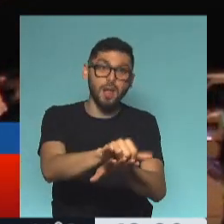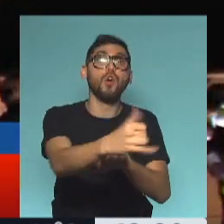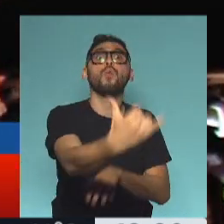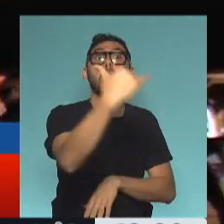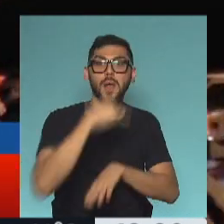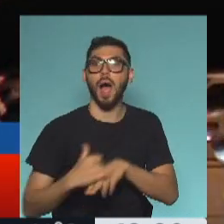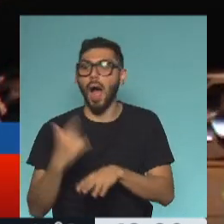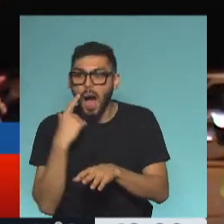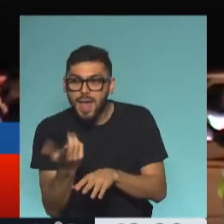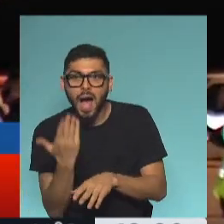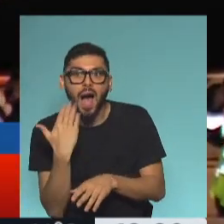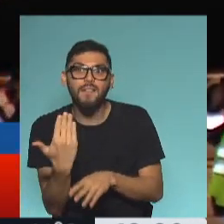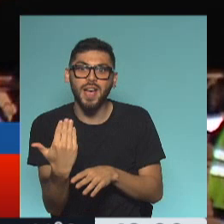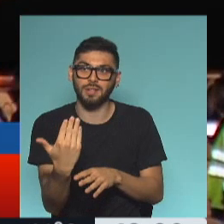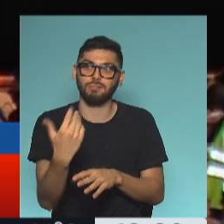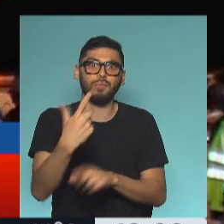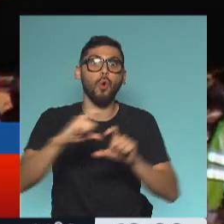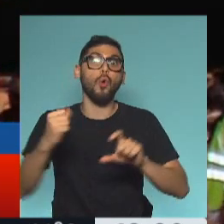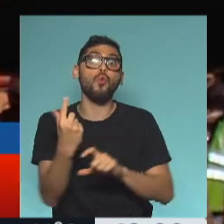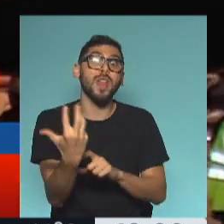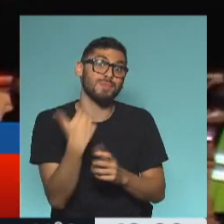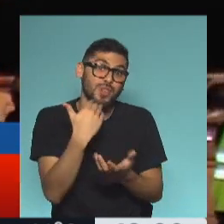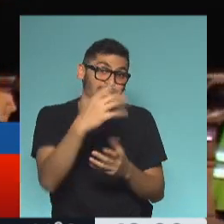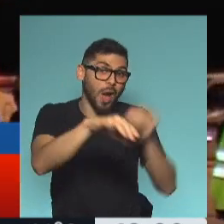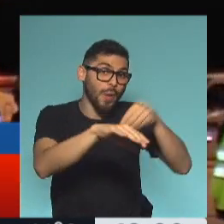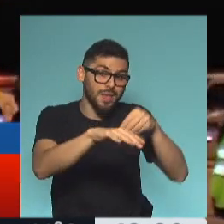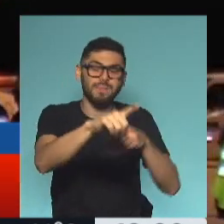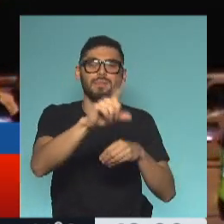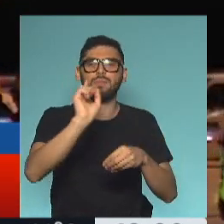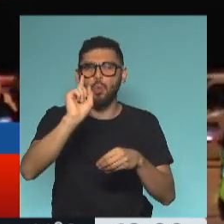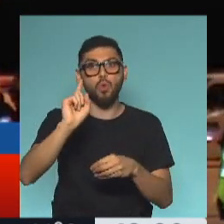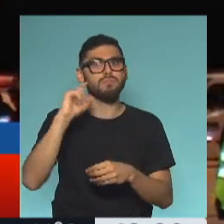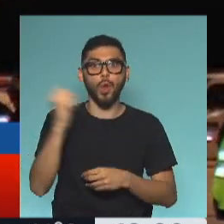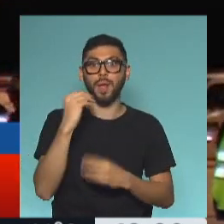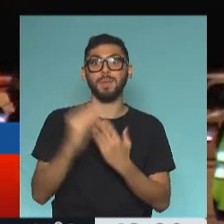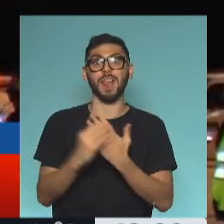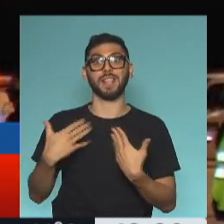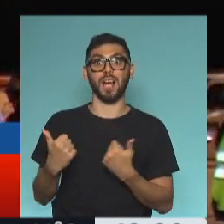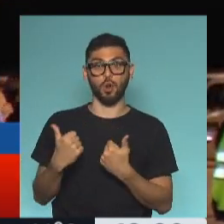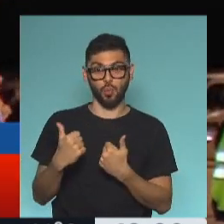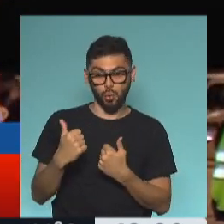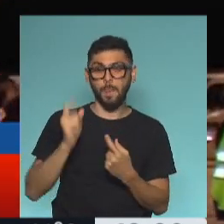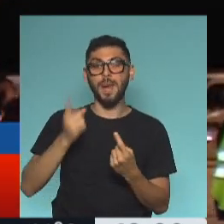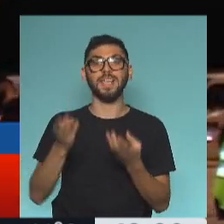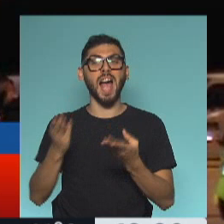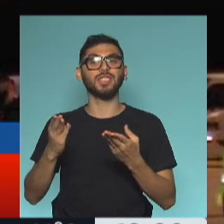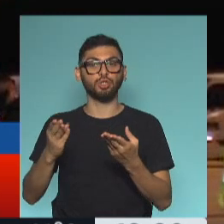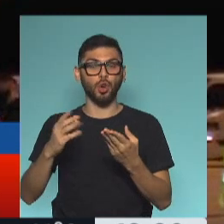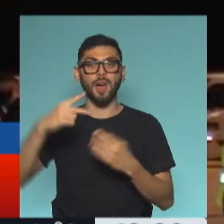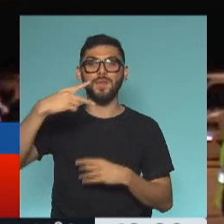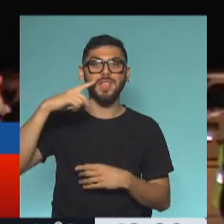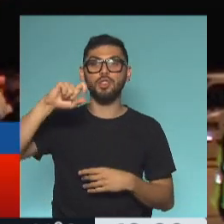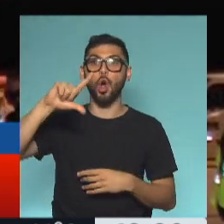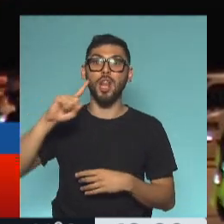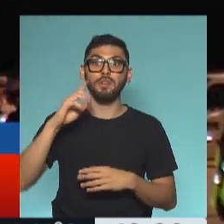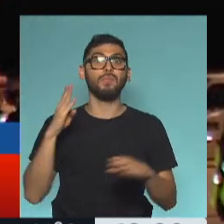Sí. ¿Cuántas vienen de Moscú? Algunos datos importantes: está la ministra de Salud, Carla Bisotti, y Cecilia Nicolini, ya en México, haciendo un